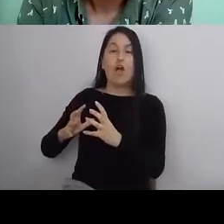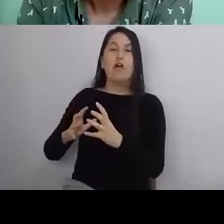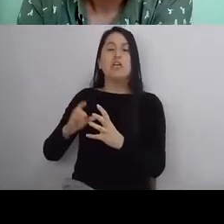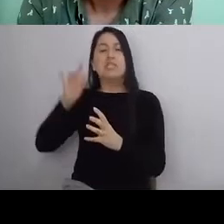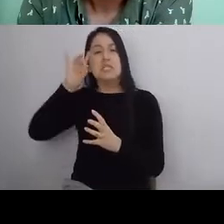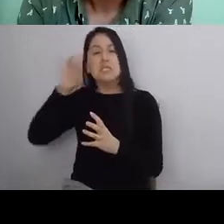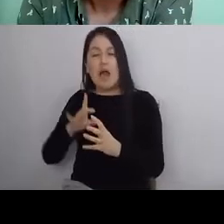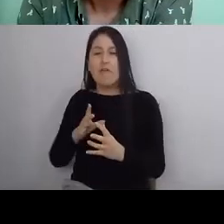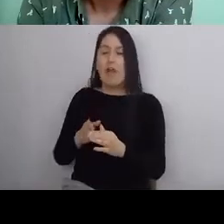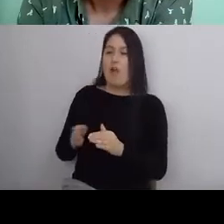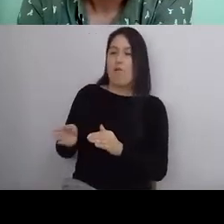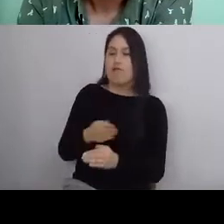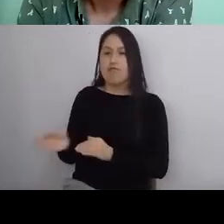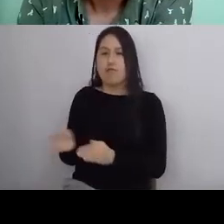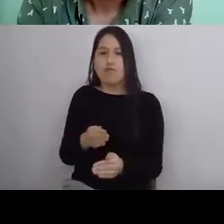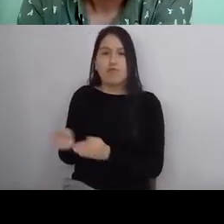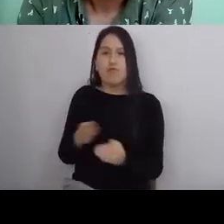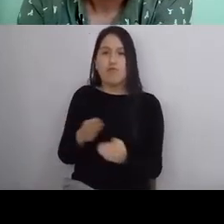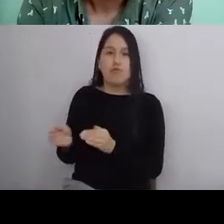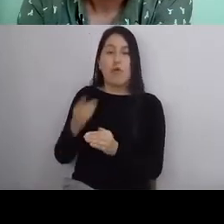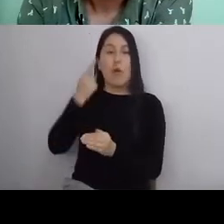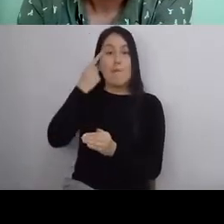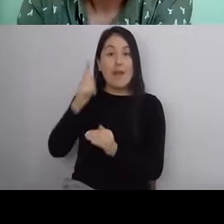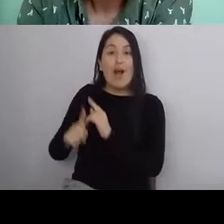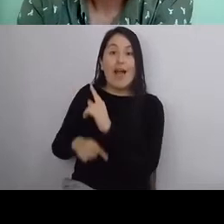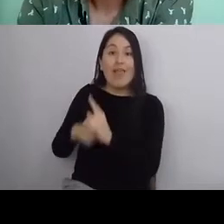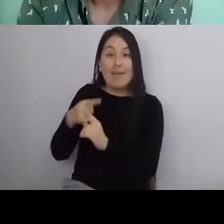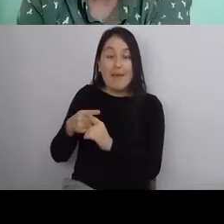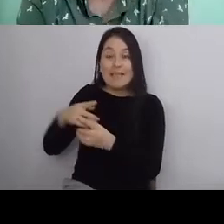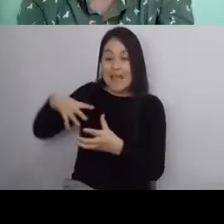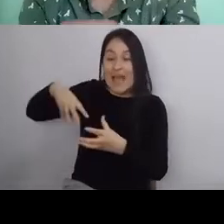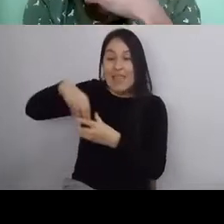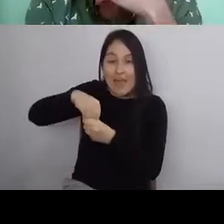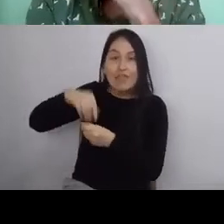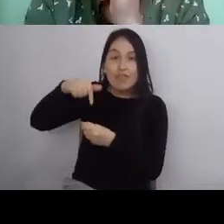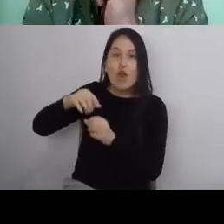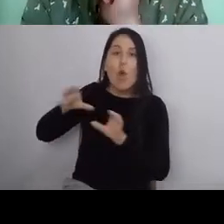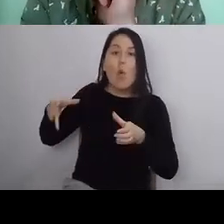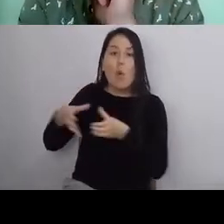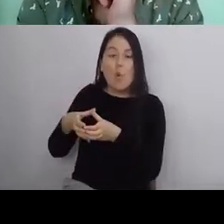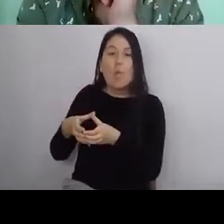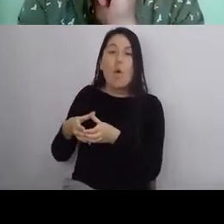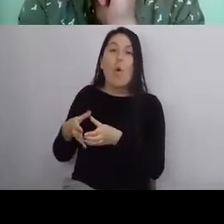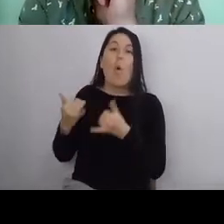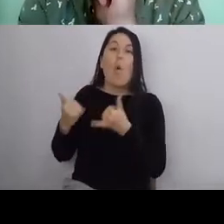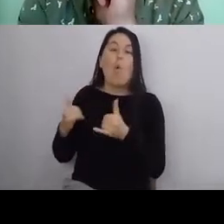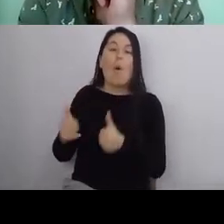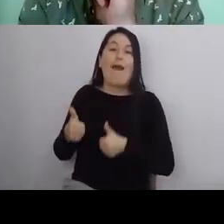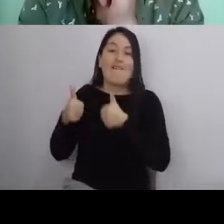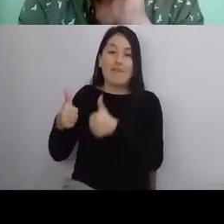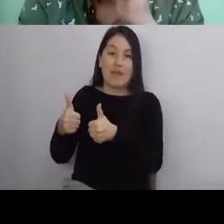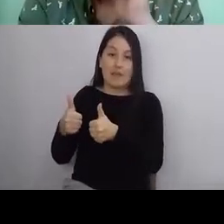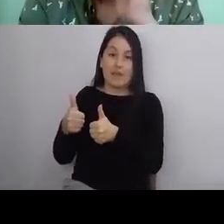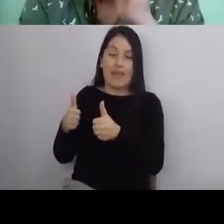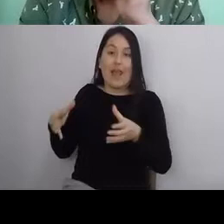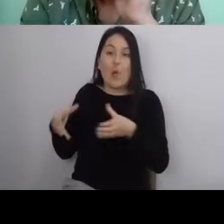se mueve bien, mete goles, pero además juega bien en el equipo. ¿Ya? ¿Cuál es la diferencia acá? De que si, por ejemplo,